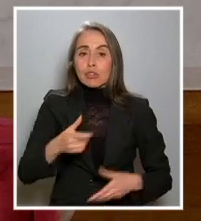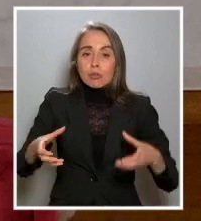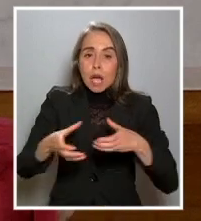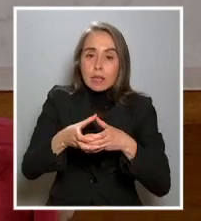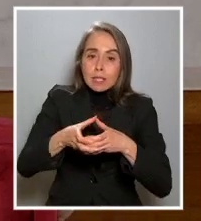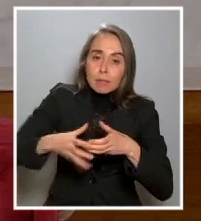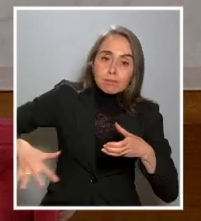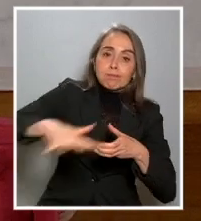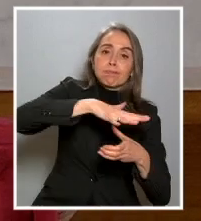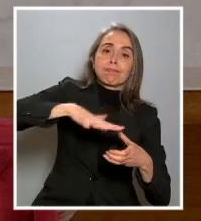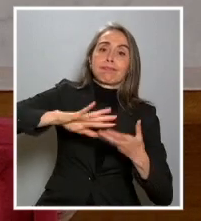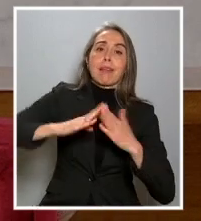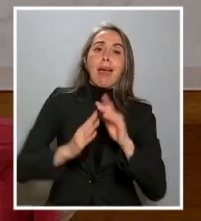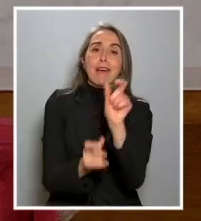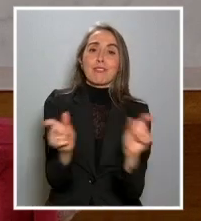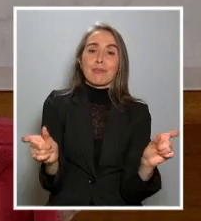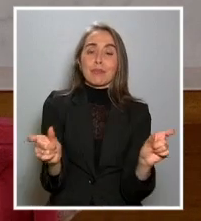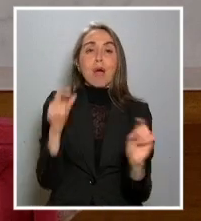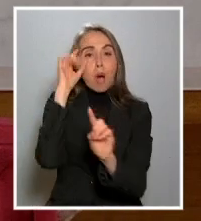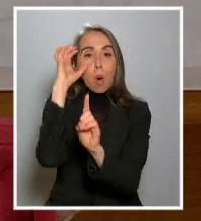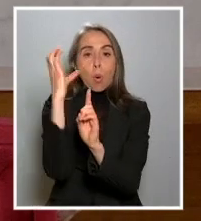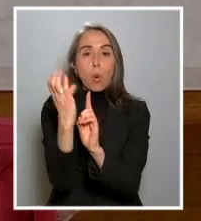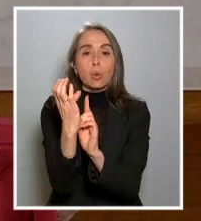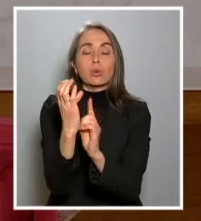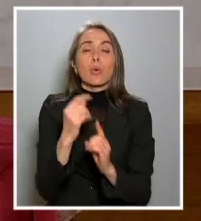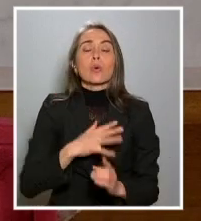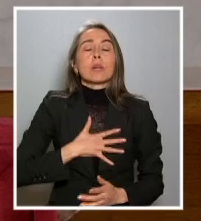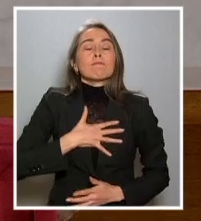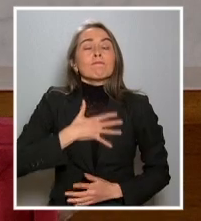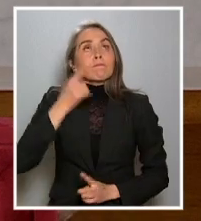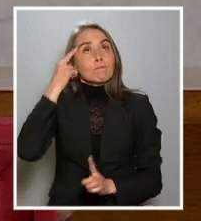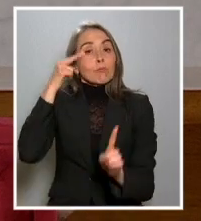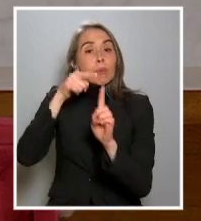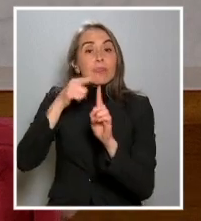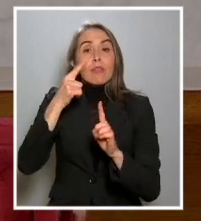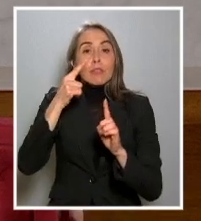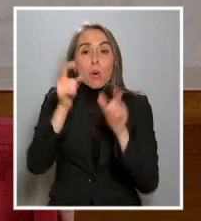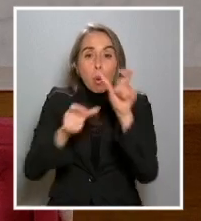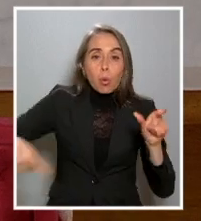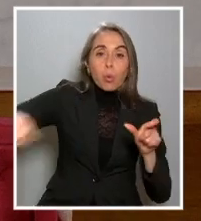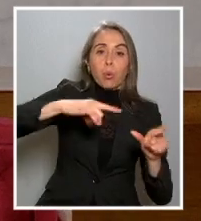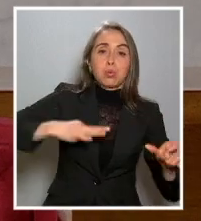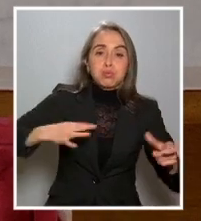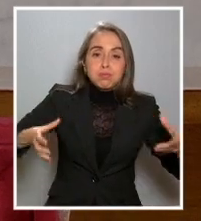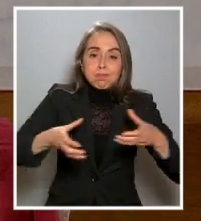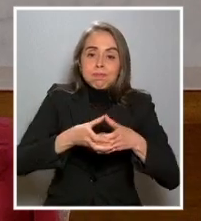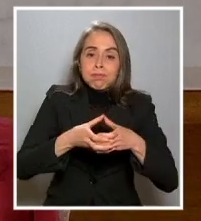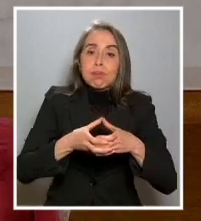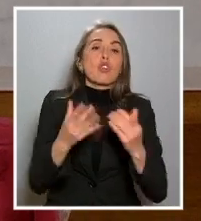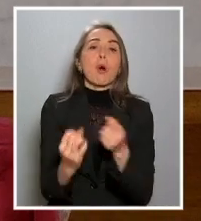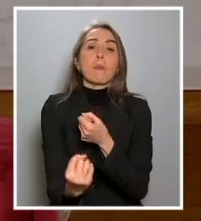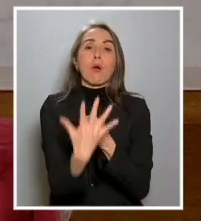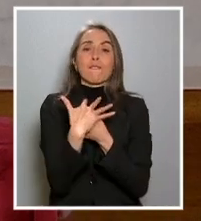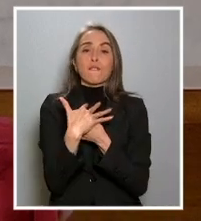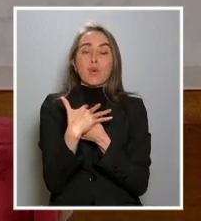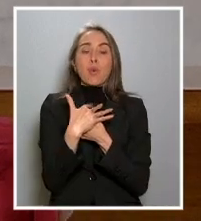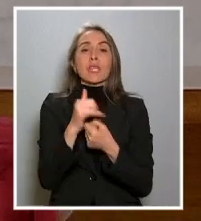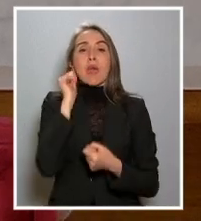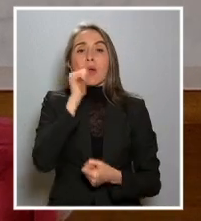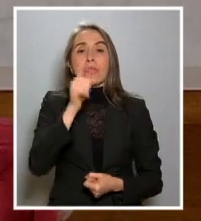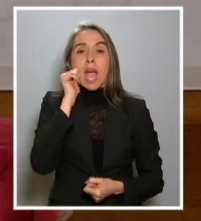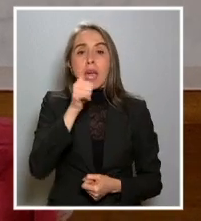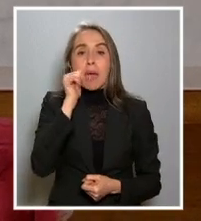comunidad. La cultura es el espíritu de un pueblo y como tal tenemos que preguntarnos cómo éste influye en nuestra